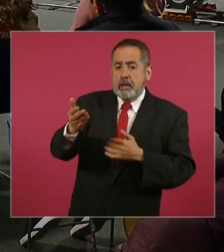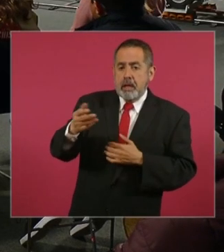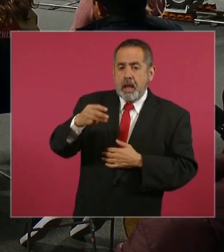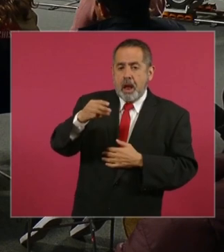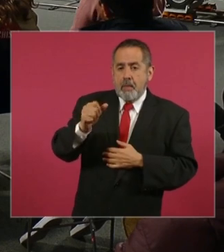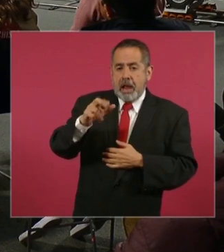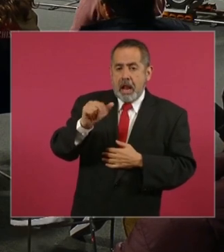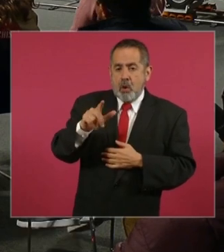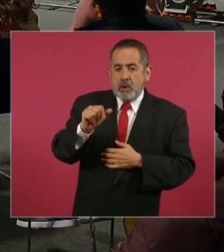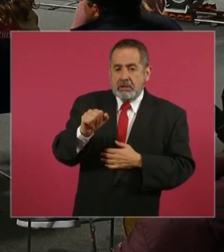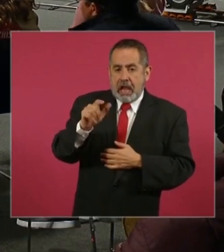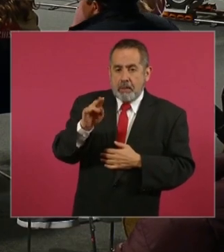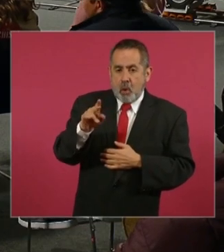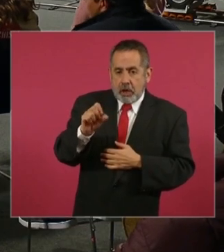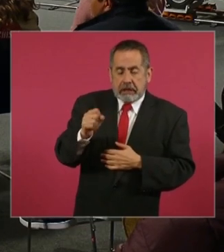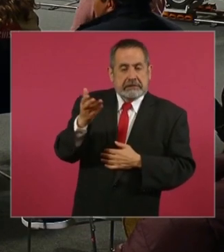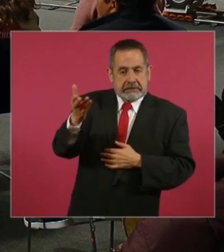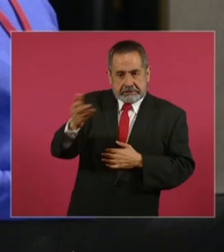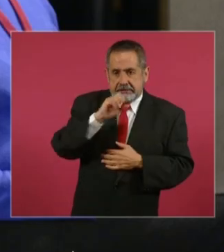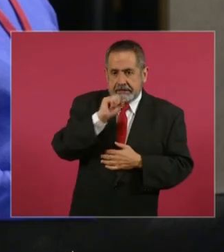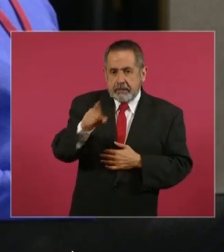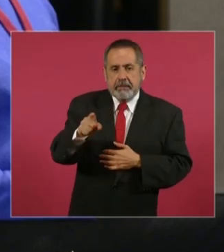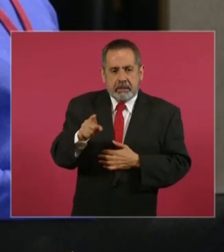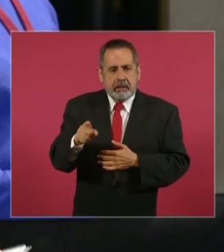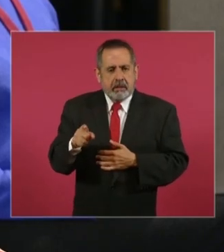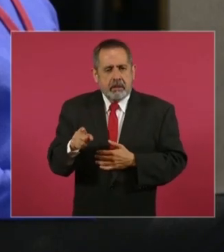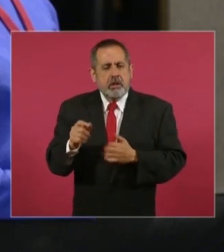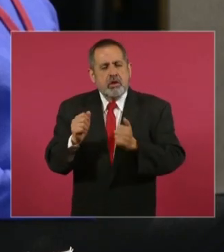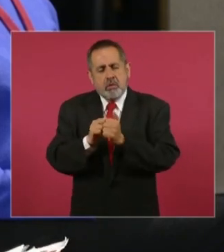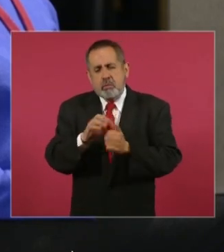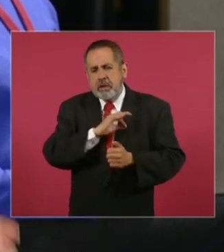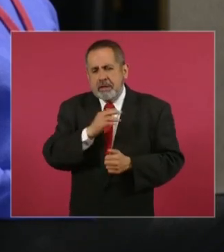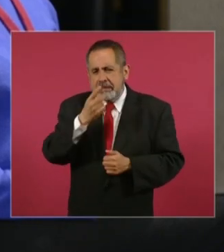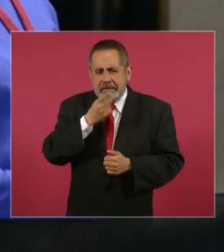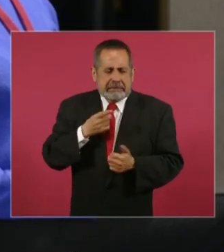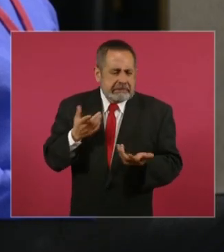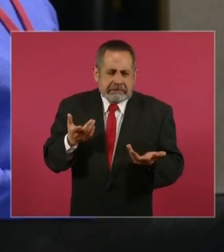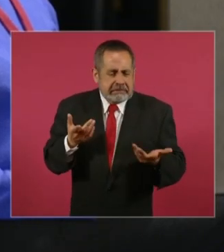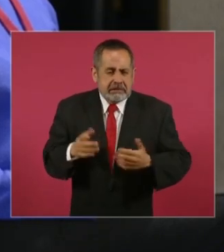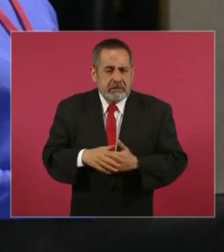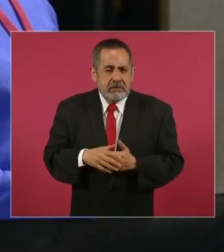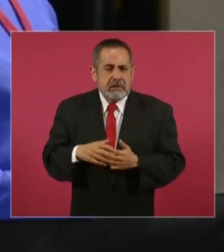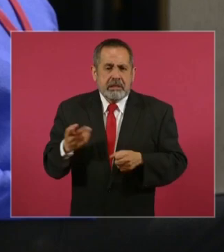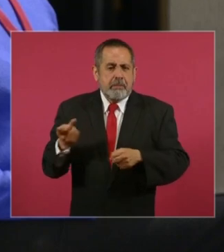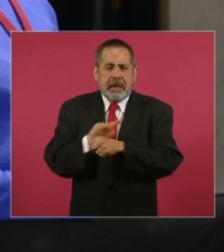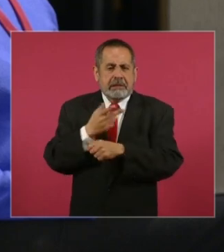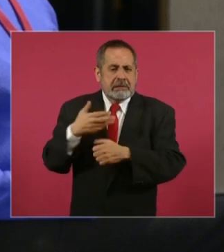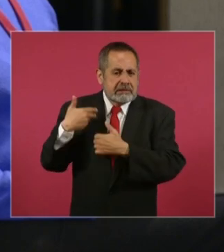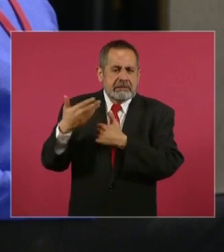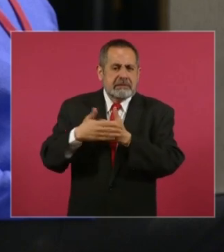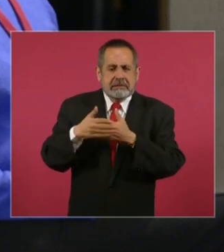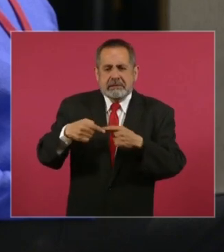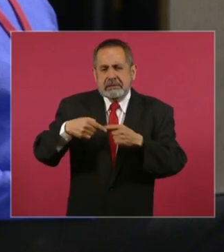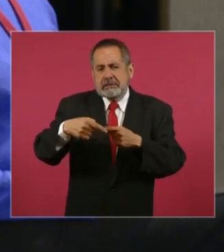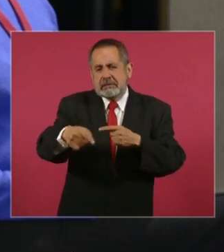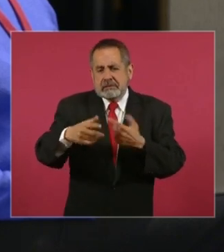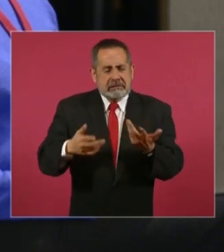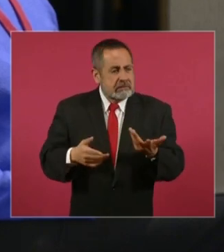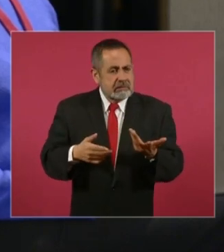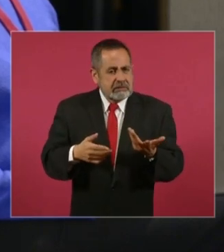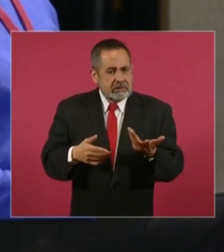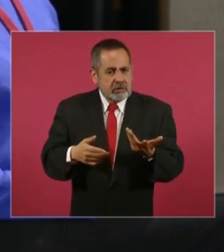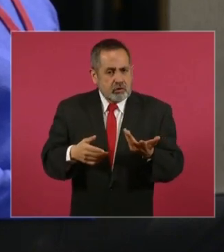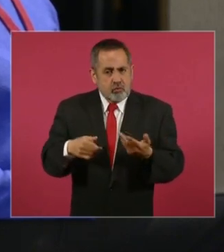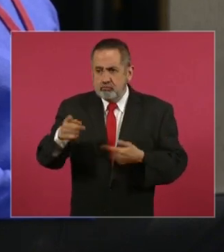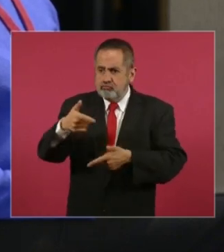Luisa Albores y que usted también, desde luego, nos pueda decir finalmente qué va a pasar en estos avances que